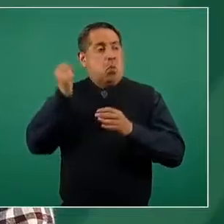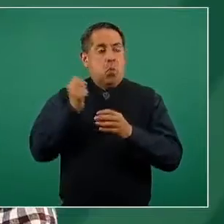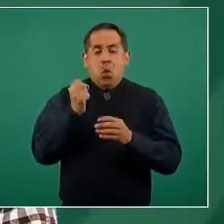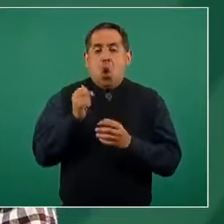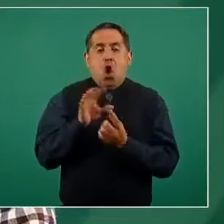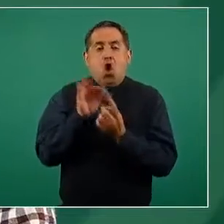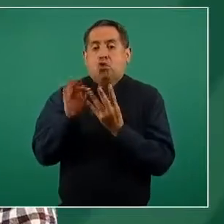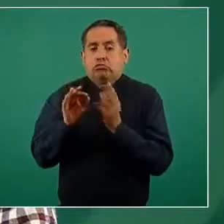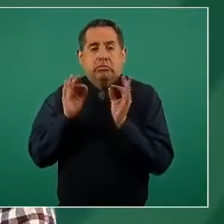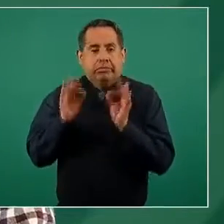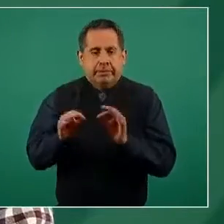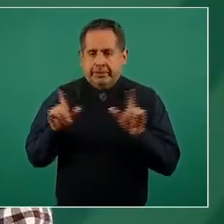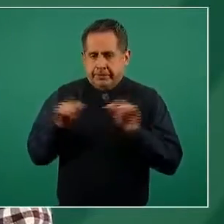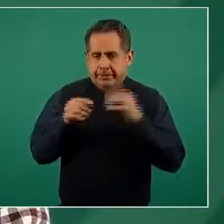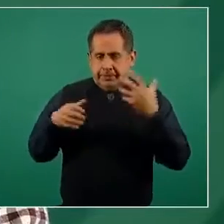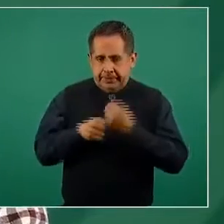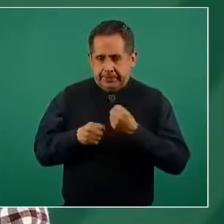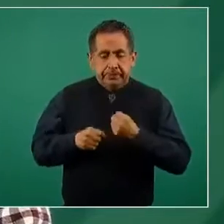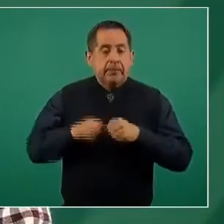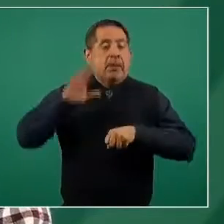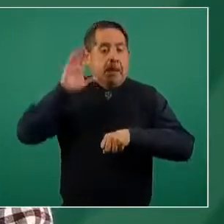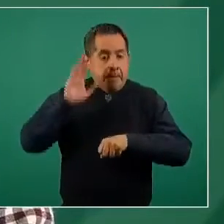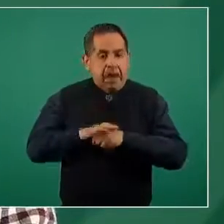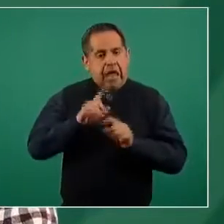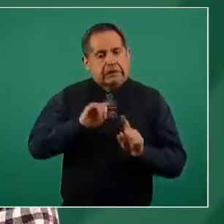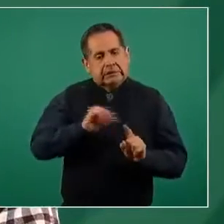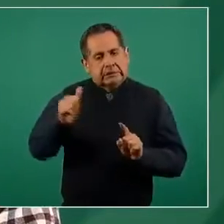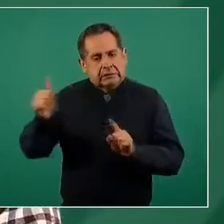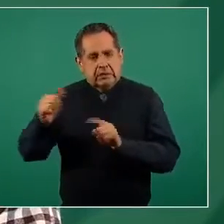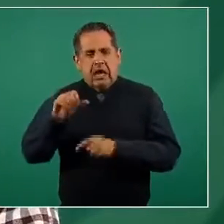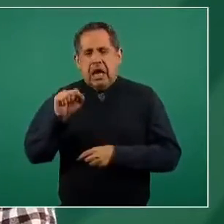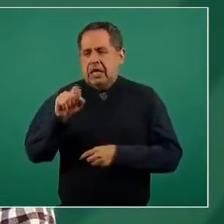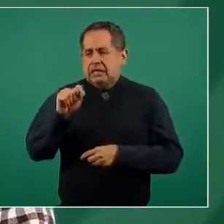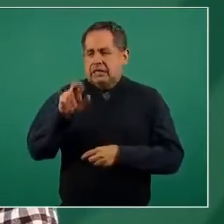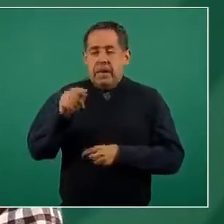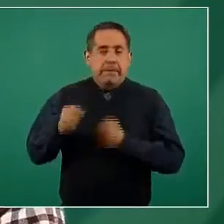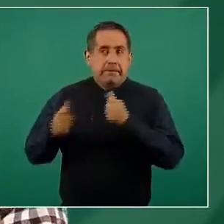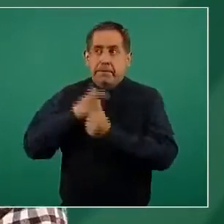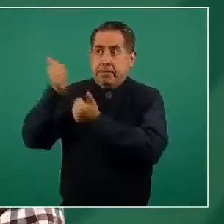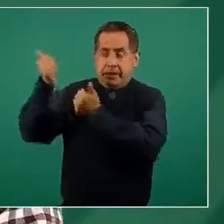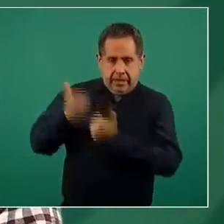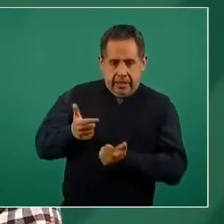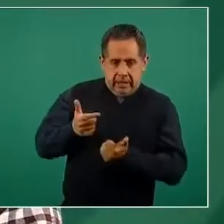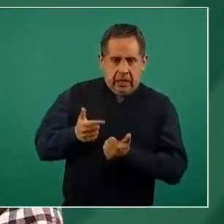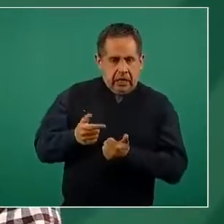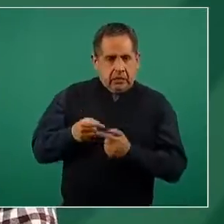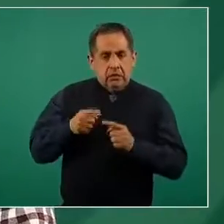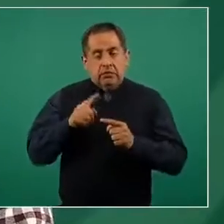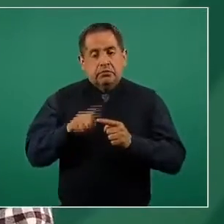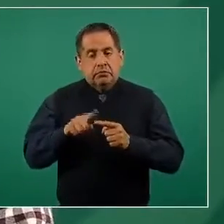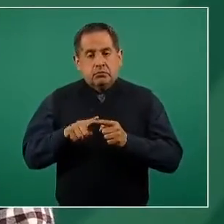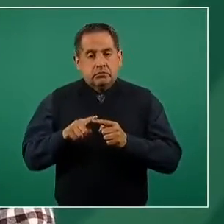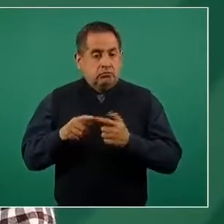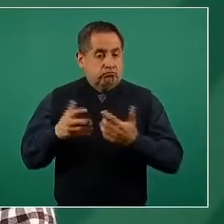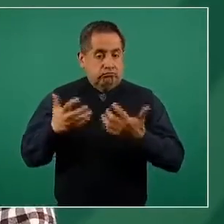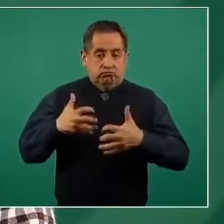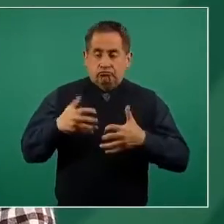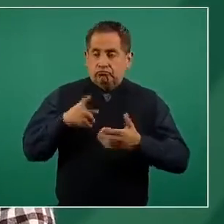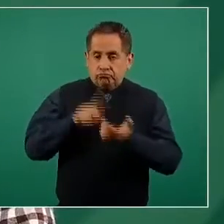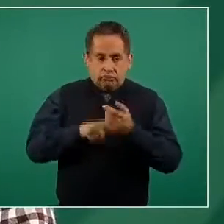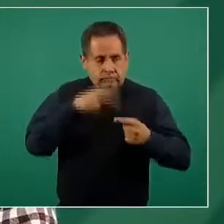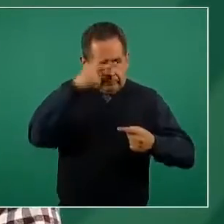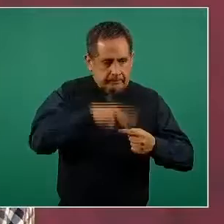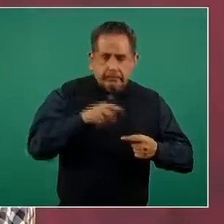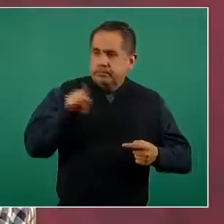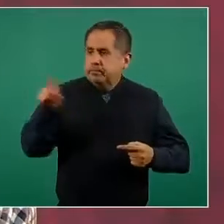ese sentido. Resumo, más vacuna de Astra, que será de hecho el primer embarque antes de la que se fabricará o envasará